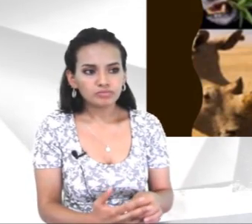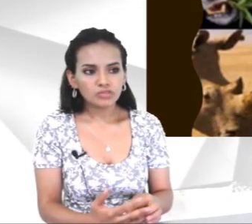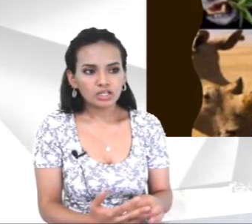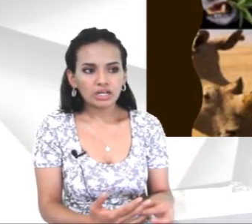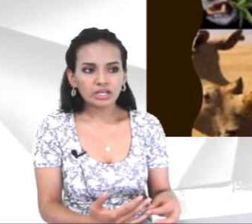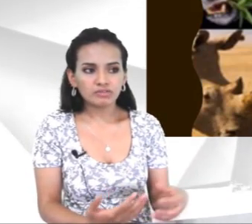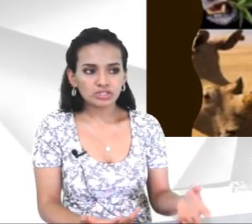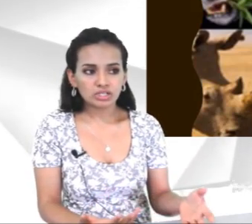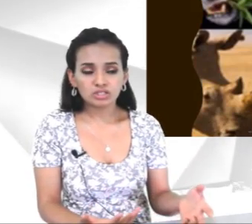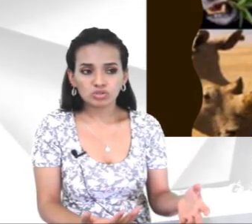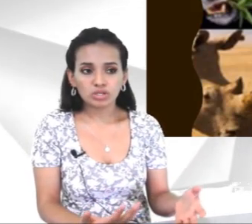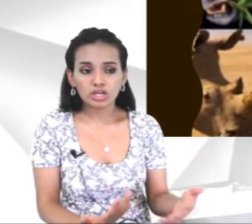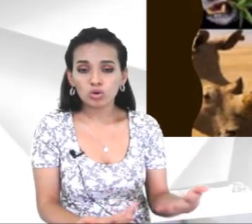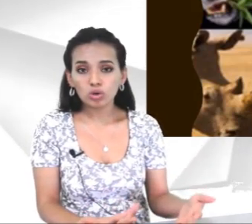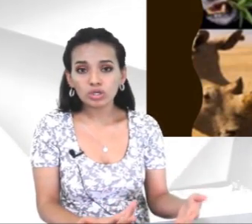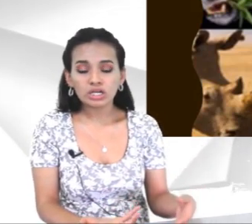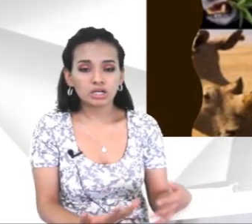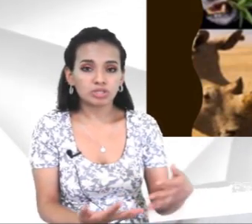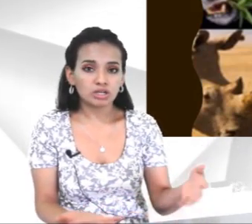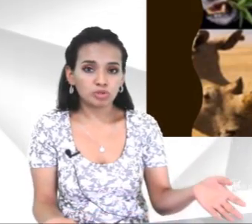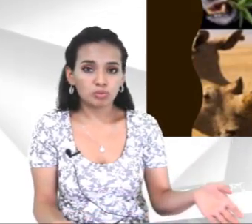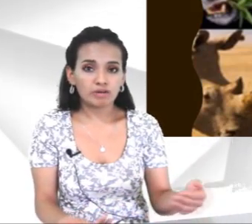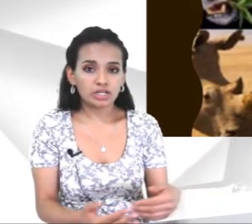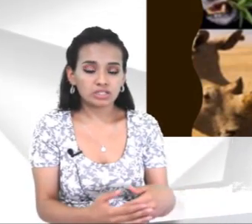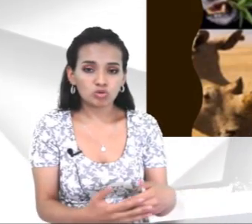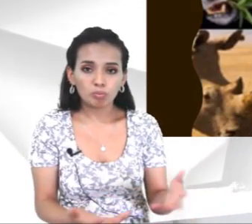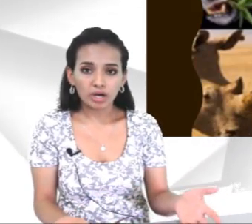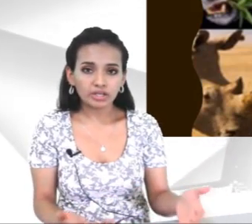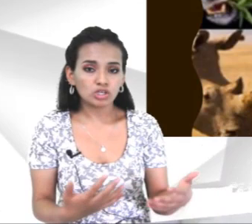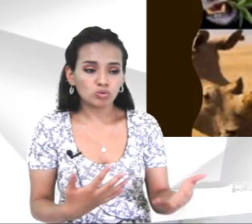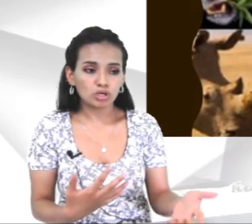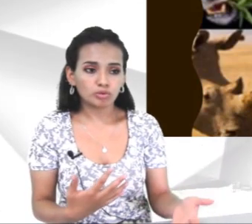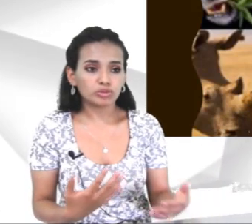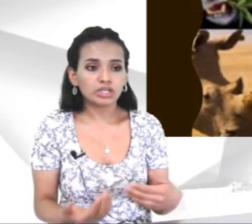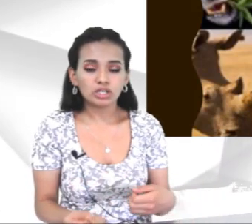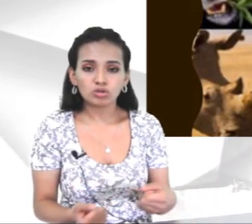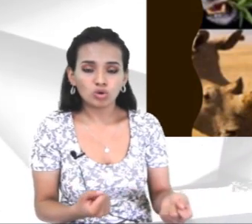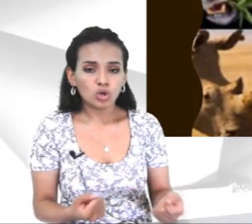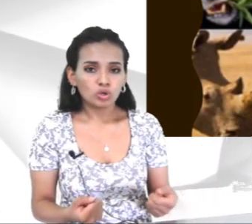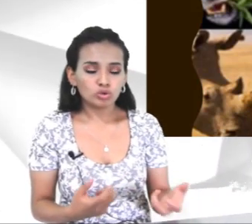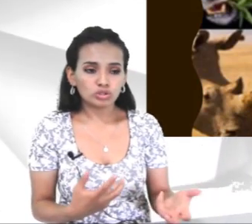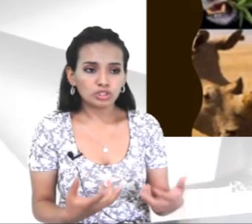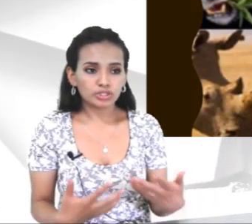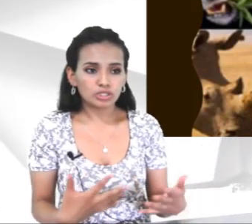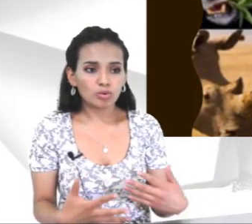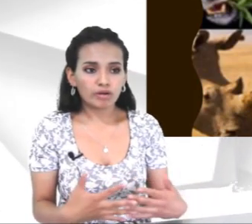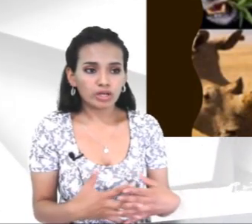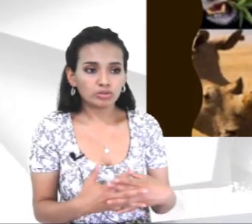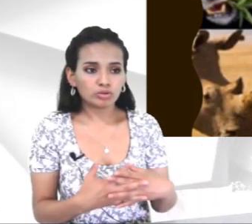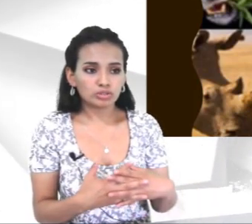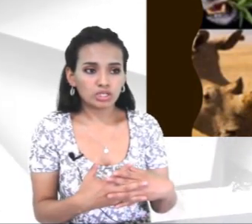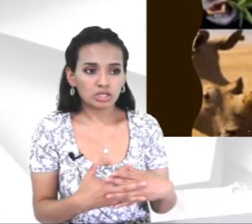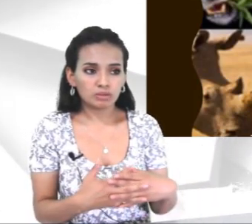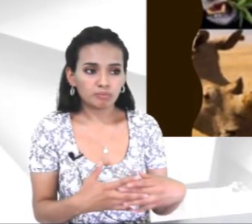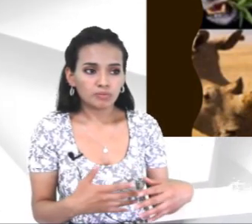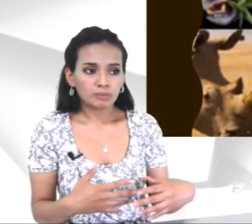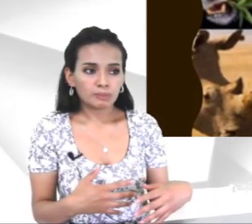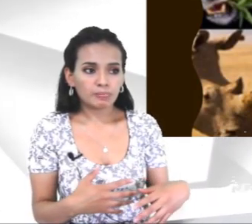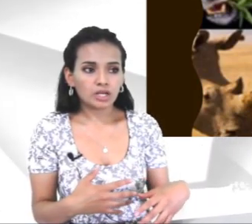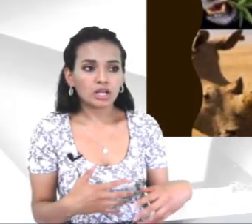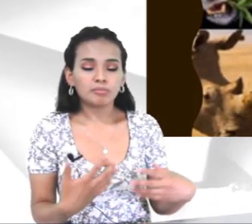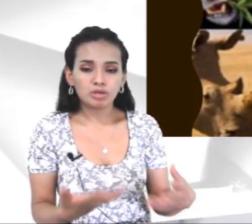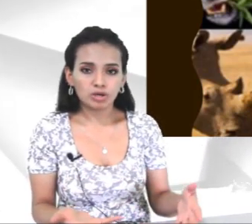la diversidad de zonas geológicas verdad podemos hablar de algún valle una montaña no no siempre estamos hablando